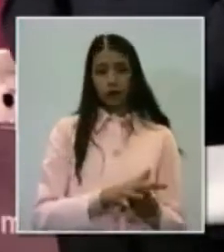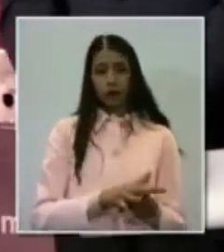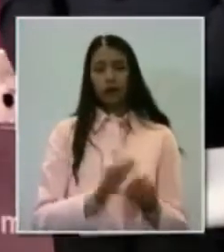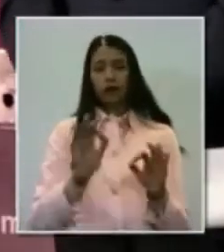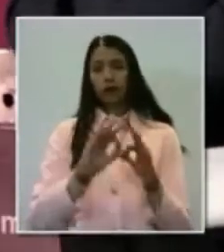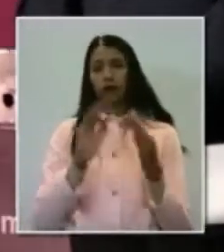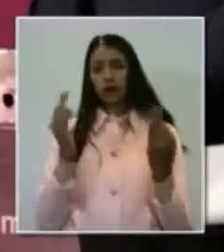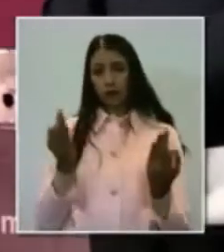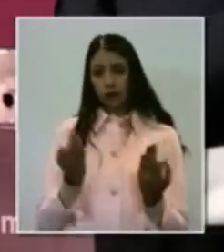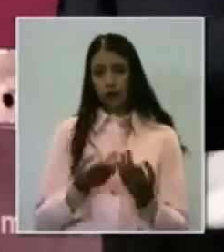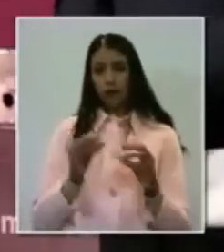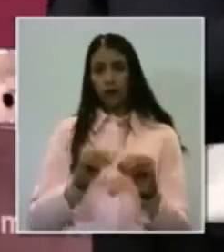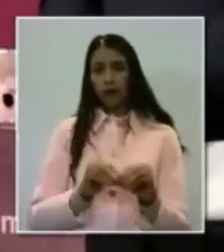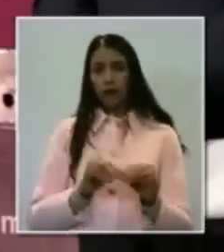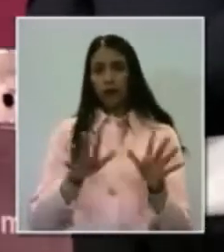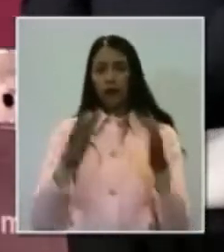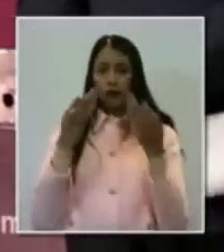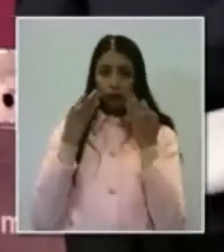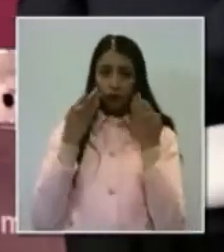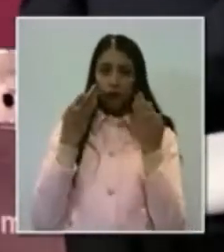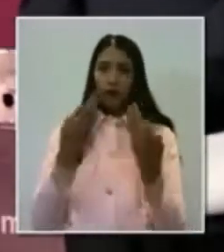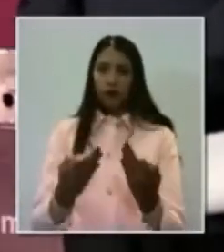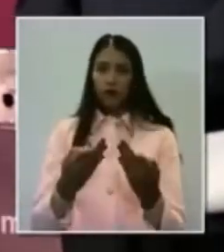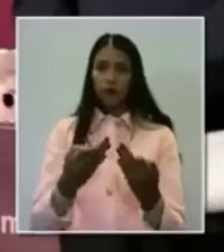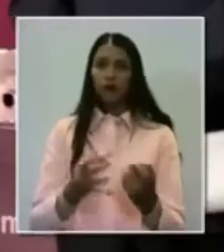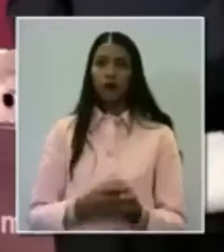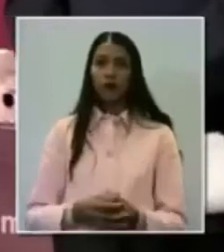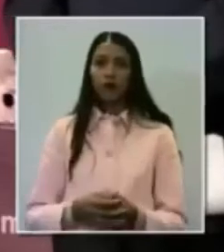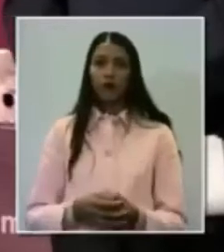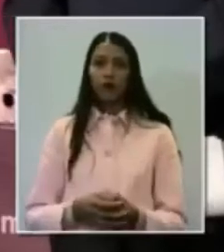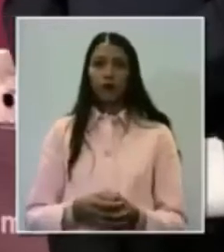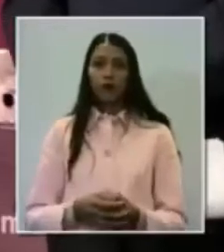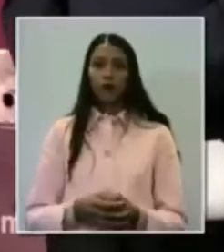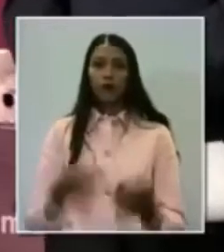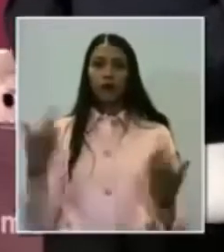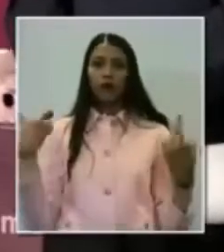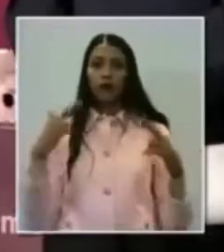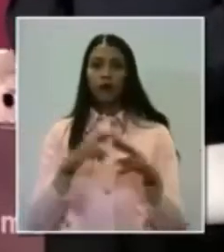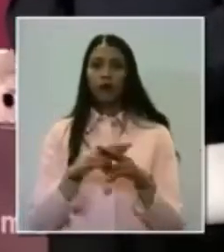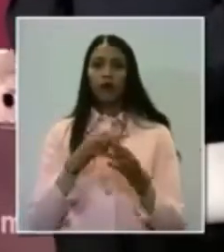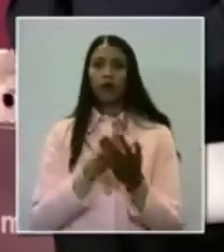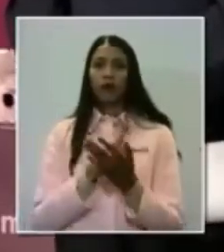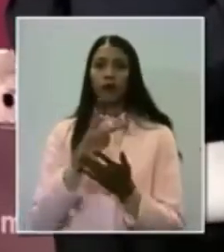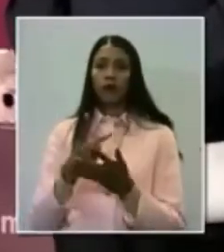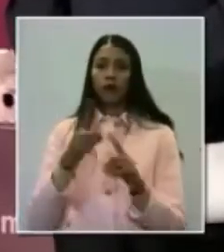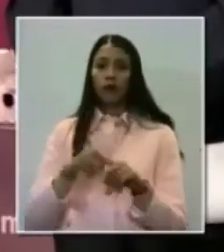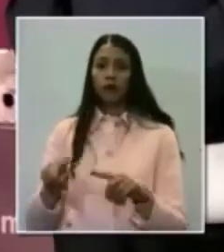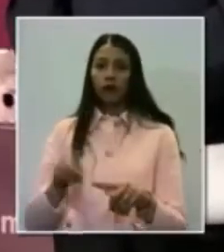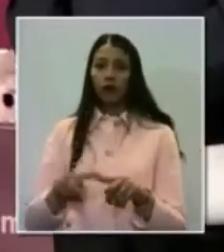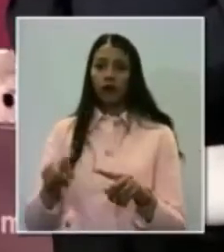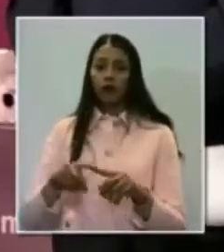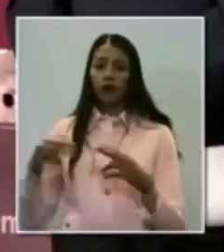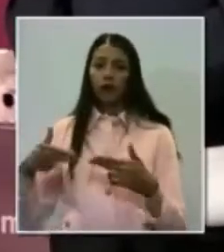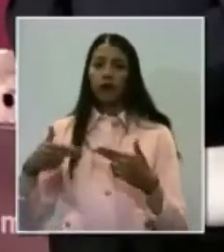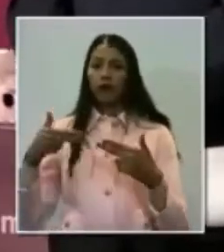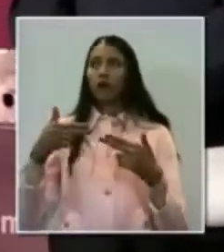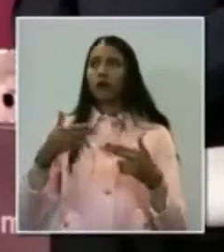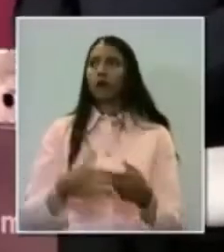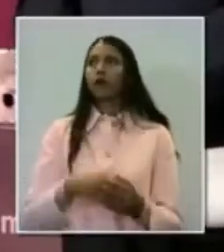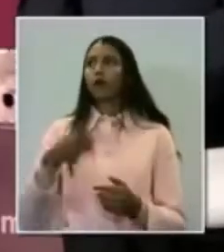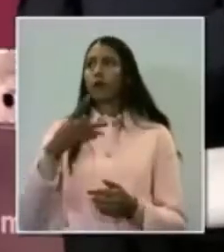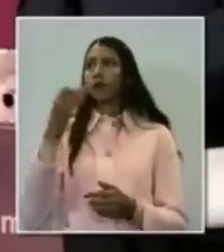de manera clara, transparente a los profesores egresados de las diferentes generaciones. Entonces,